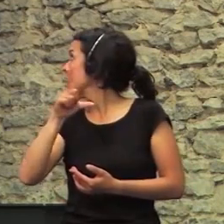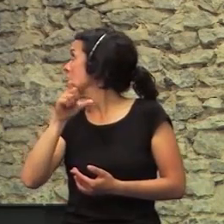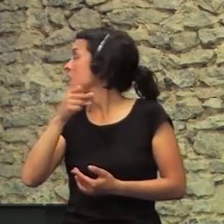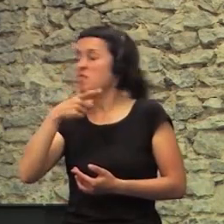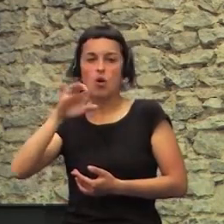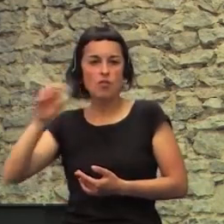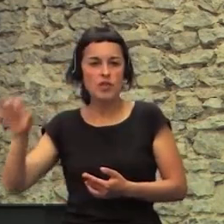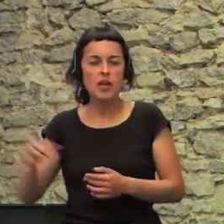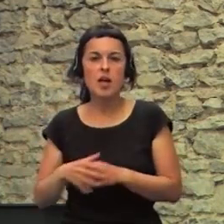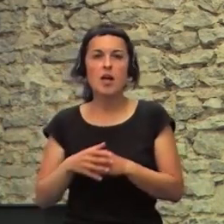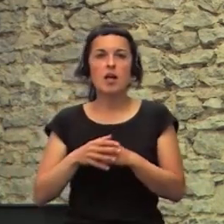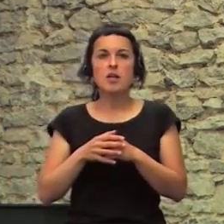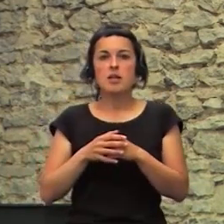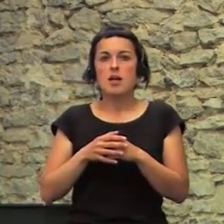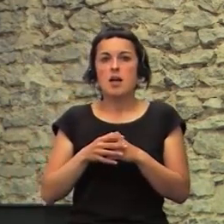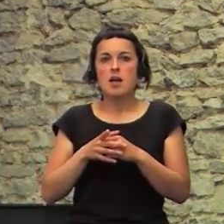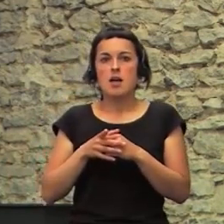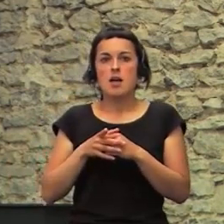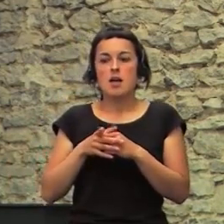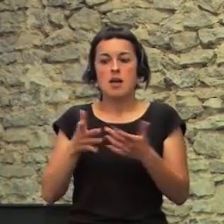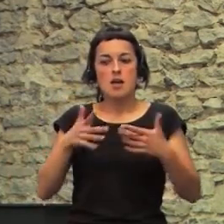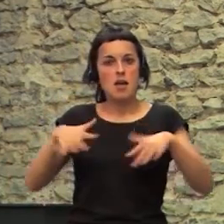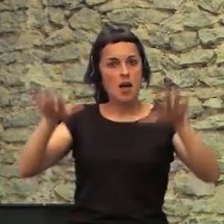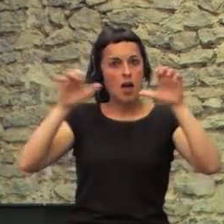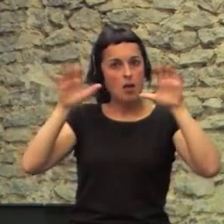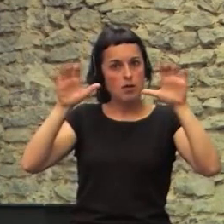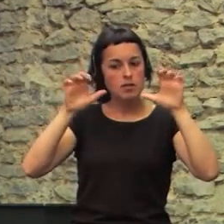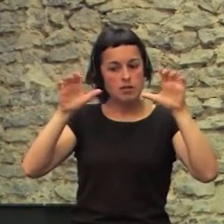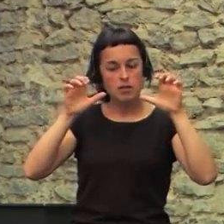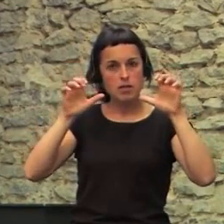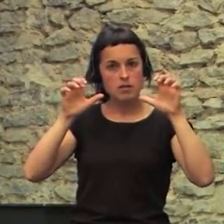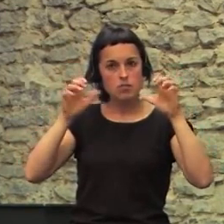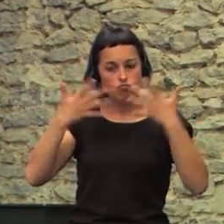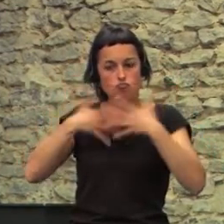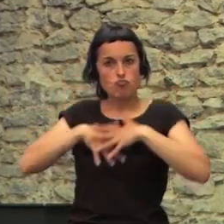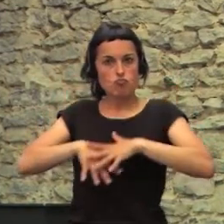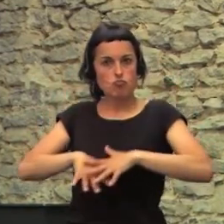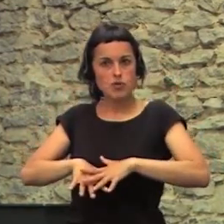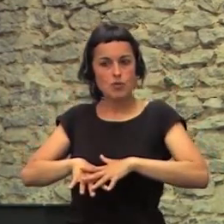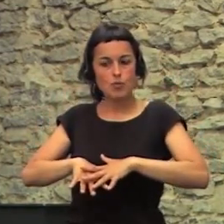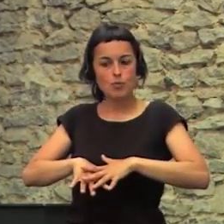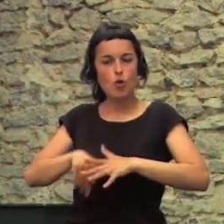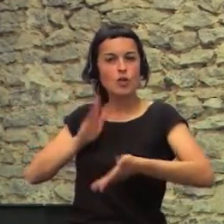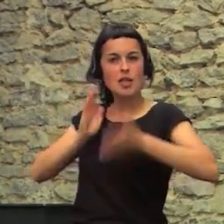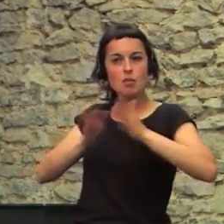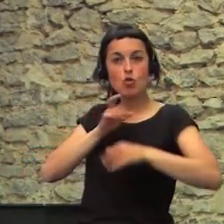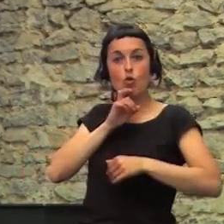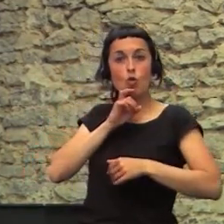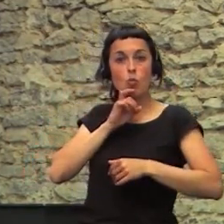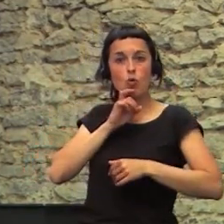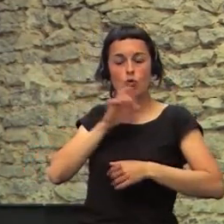de aprendizaje, motores, pero el tratamiento es la testosterona. Digamos que aparece como una